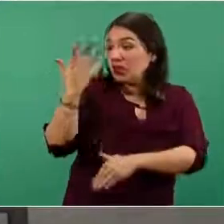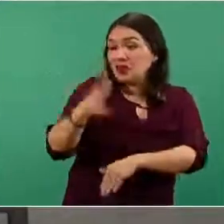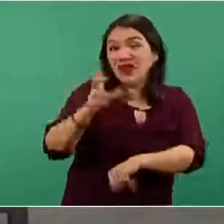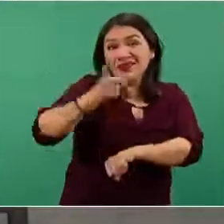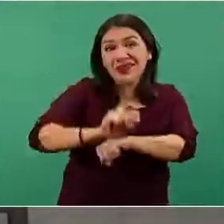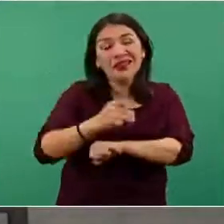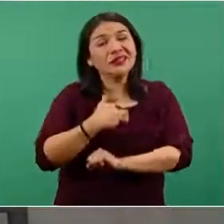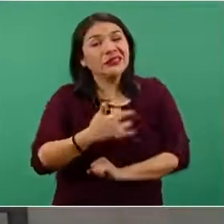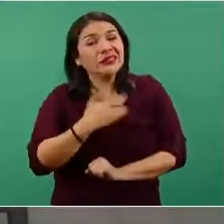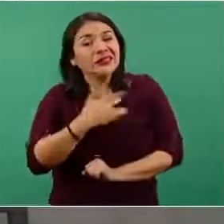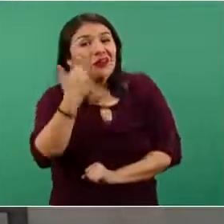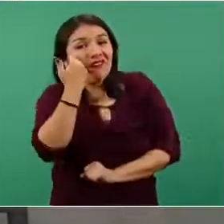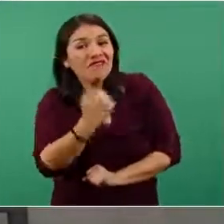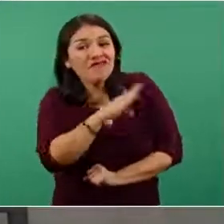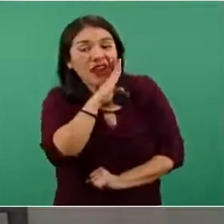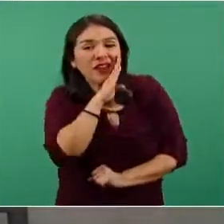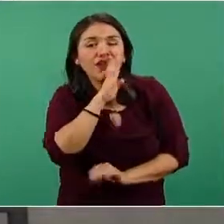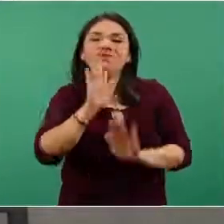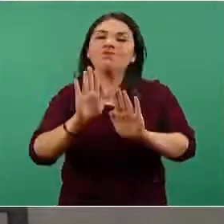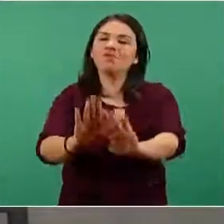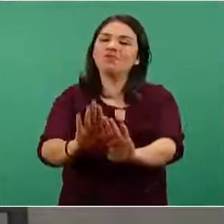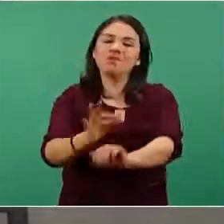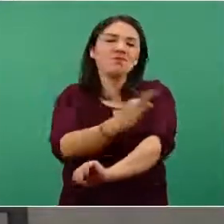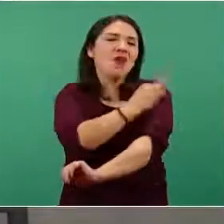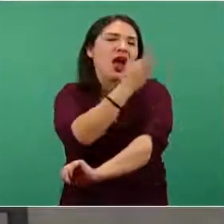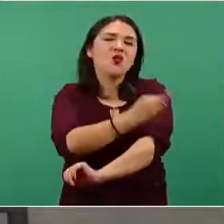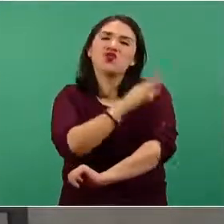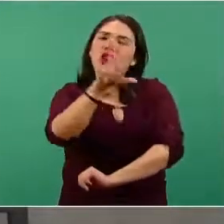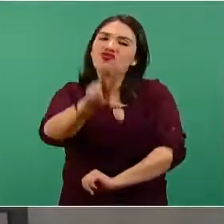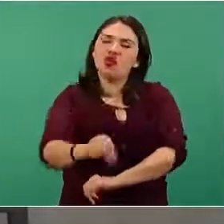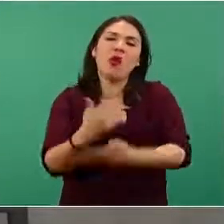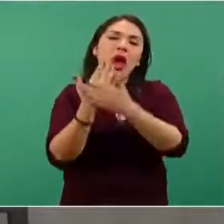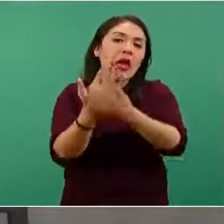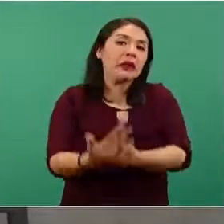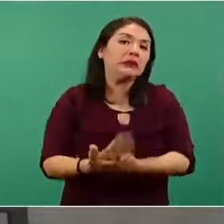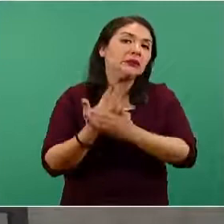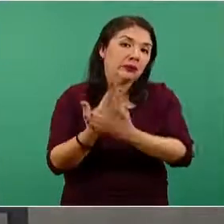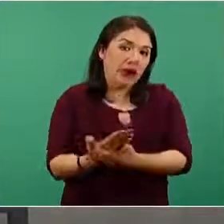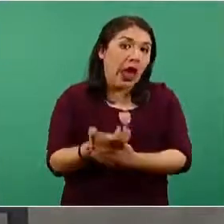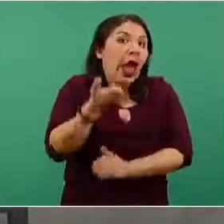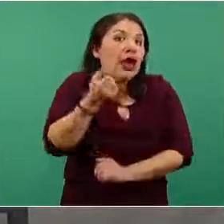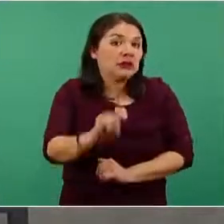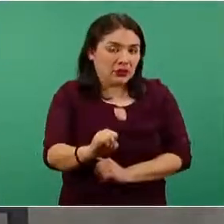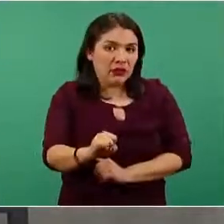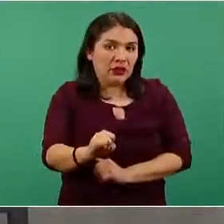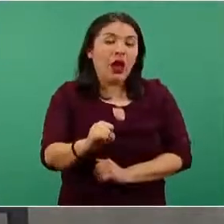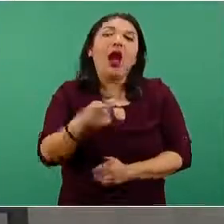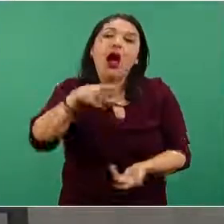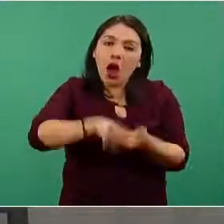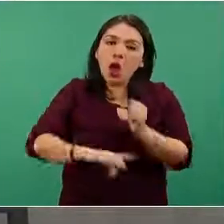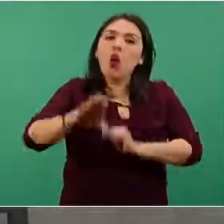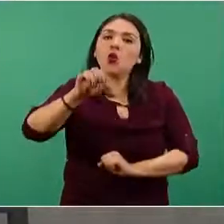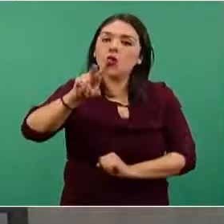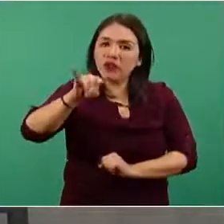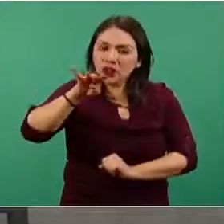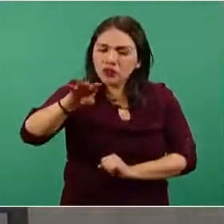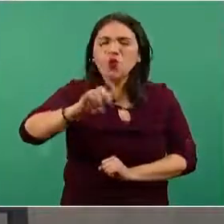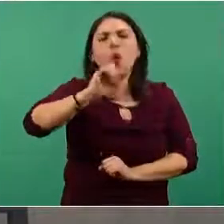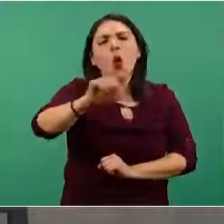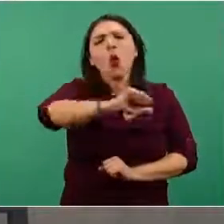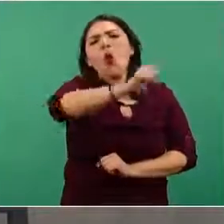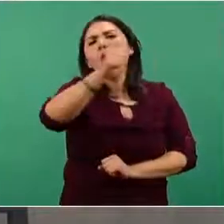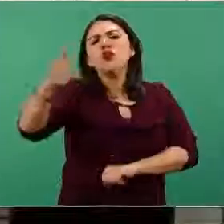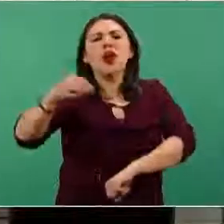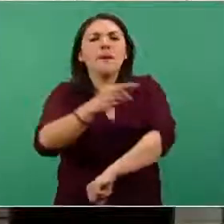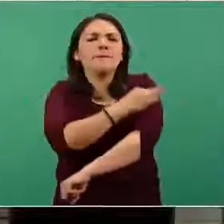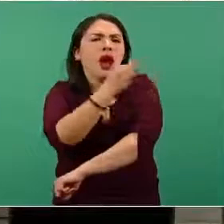ha tenido fiebre, se recomienda que no se le aplique la vacuna, esta contra el COVID-19 o cualquier otra, si se